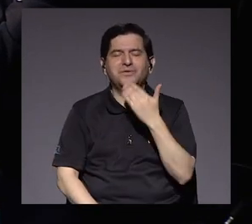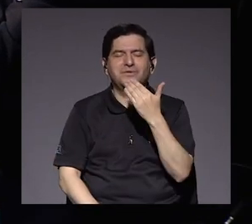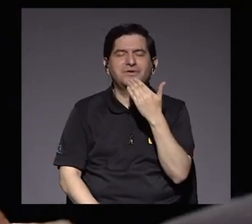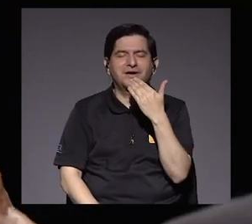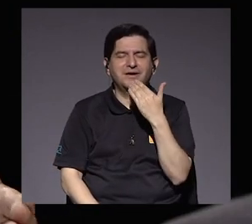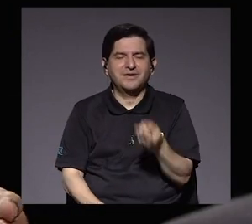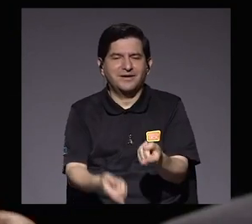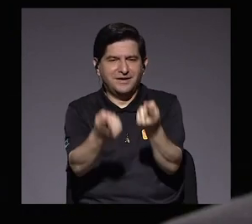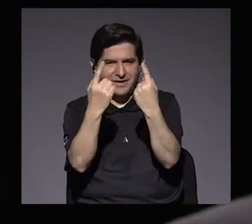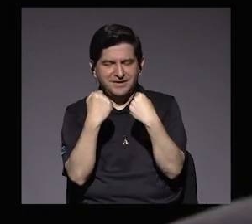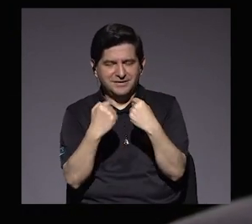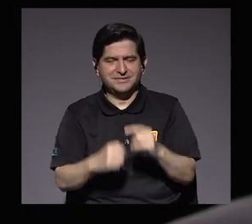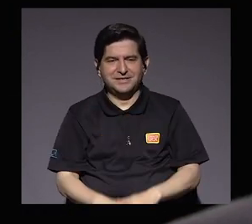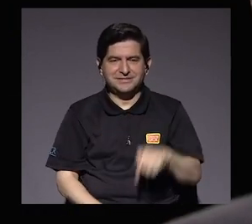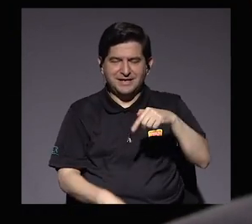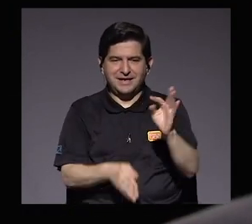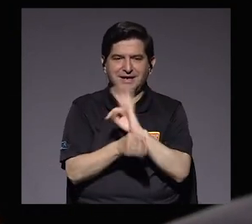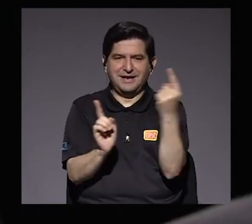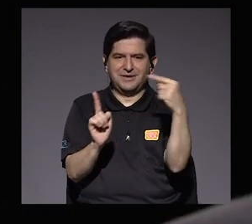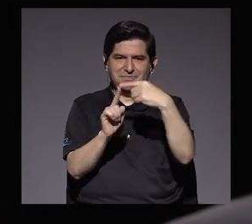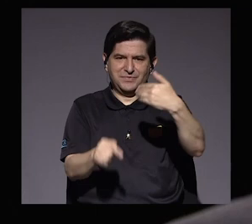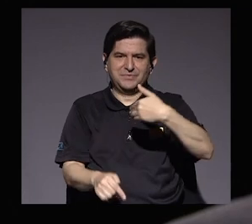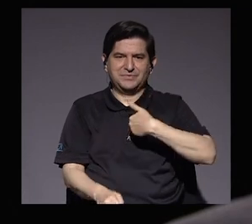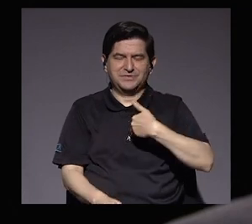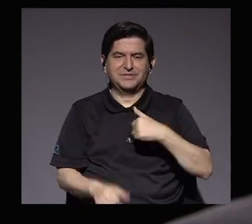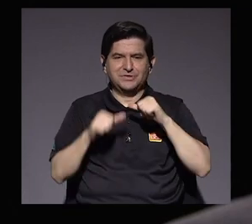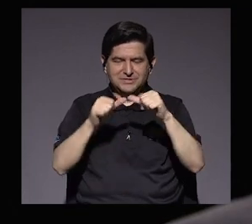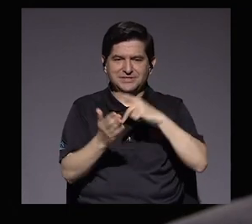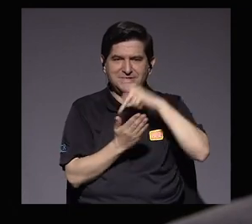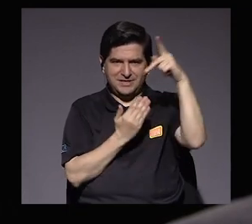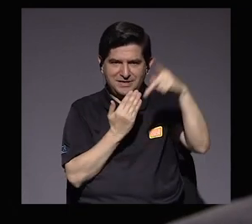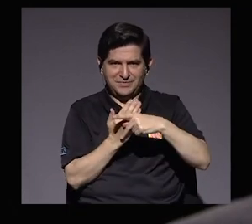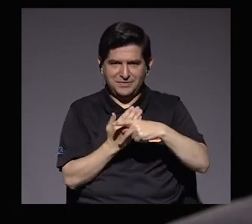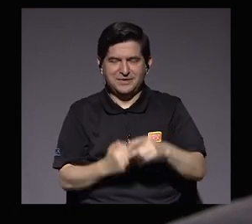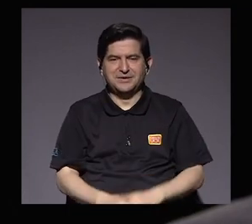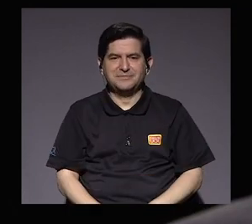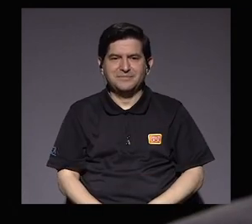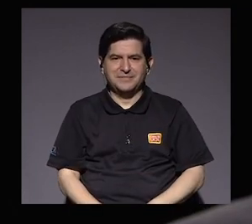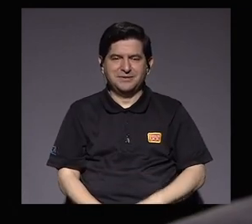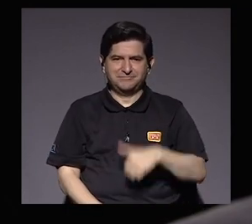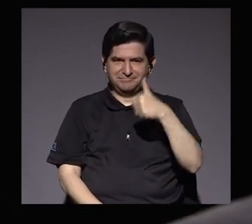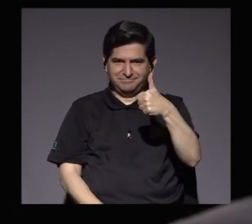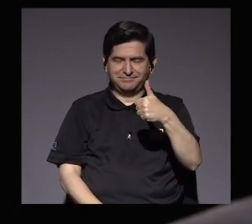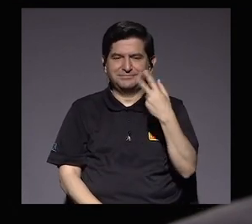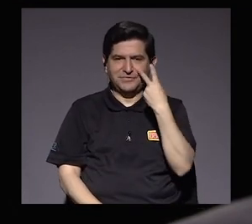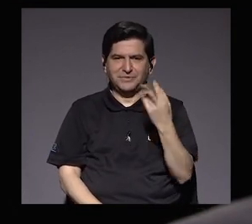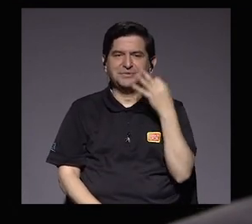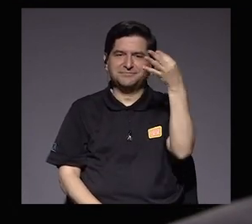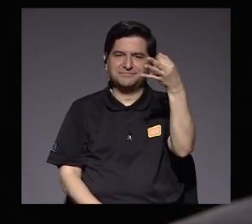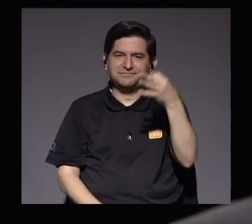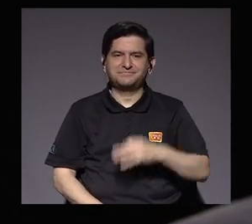una hora. Muchas gracias, de verdad, por estar con nosotros. No, al contrario, gracias. Acá hacemos Televisión con Sentido. Sigan con nuestra programación,